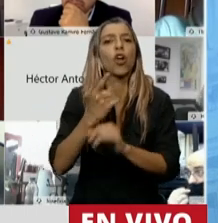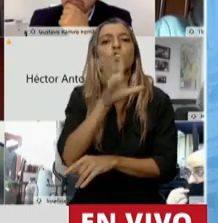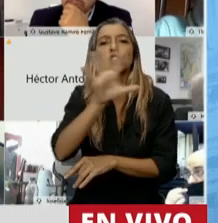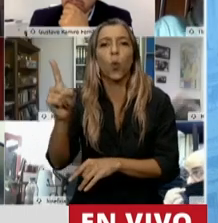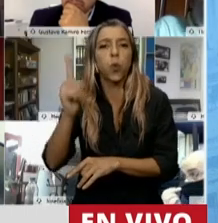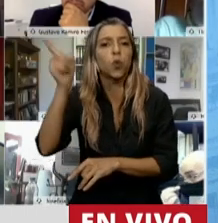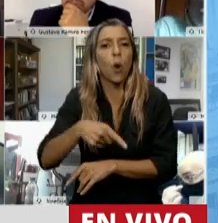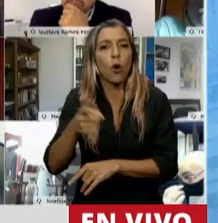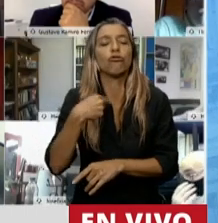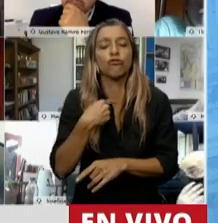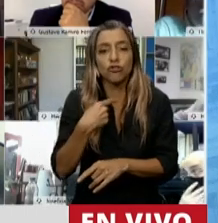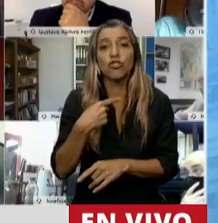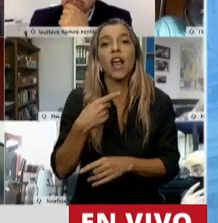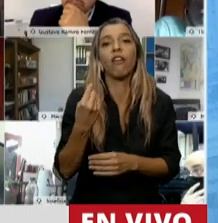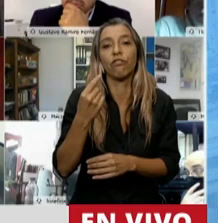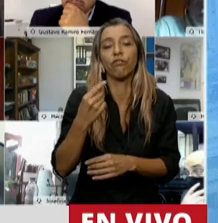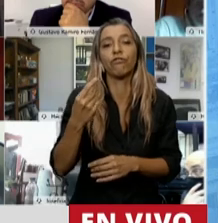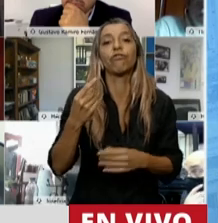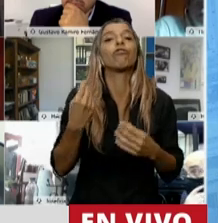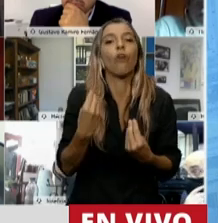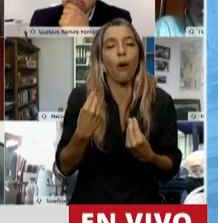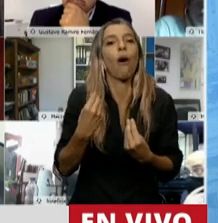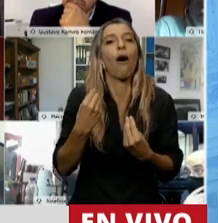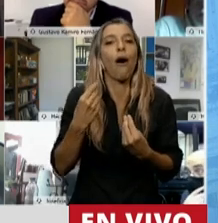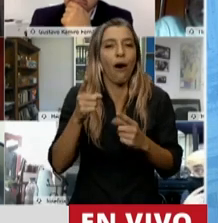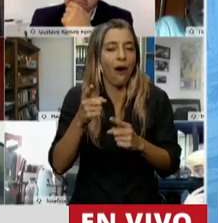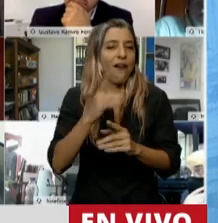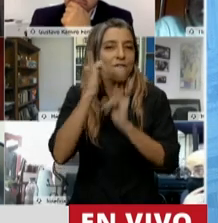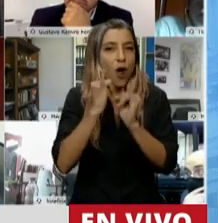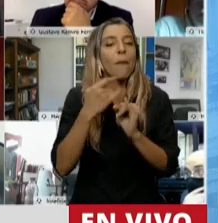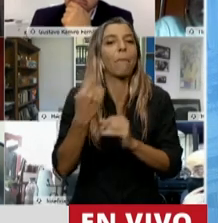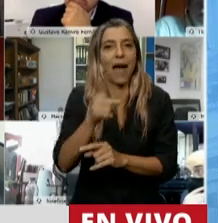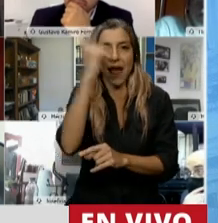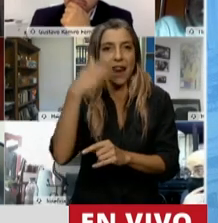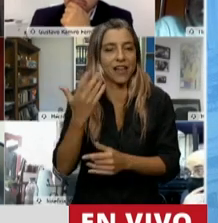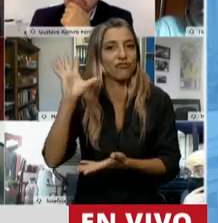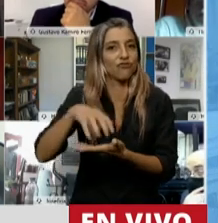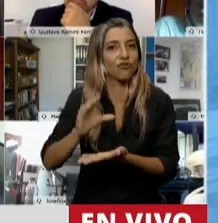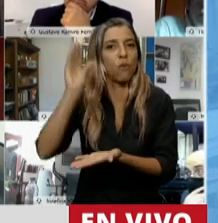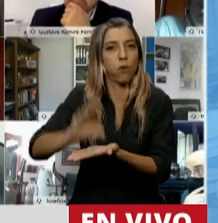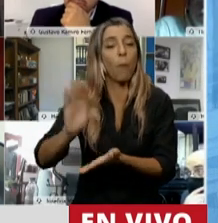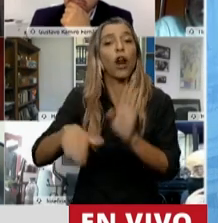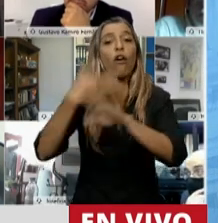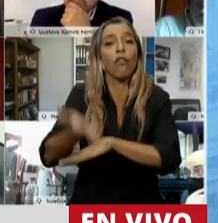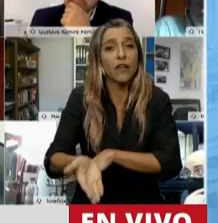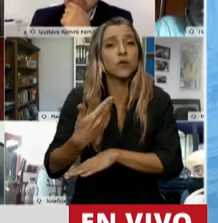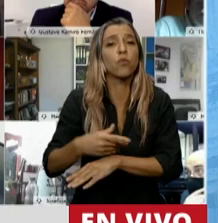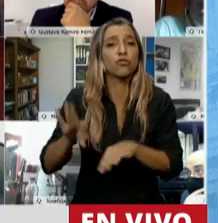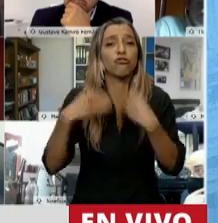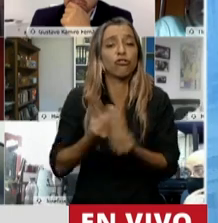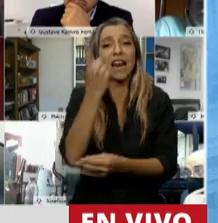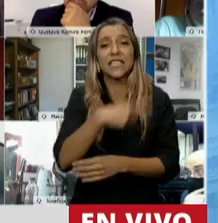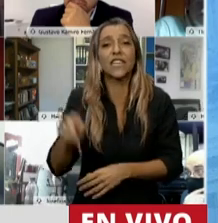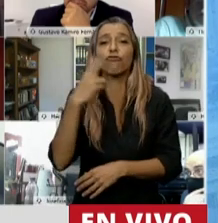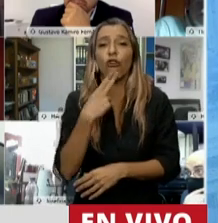51% del presupuesto destinado al Sistema Nacional de Manejo del Fuego. Pero ahí no quedó. En lo que duró la gestión, solo se ejecutaron unos 111